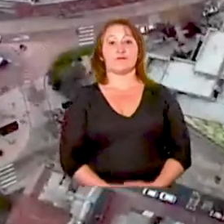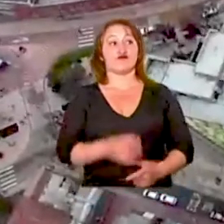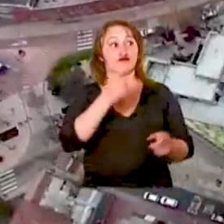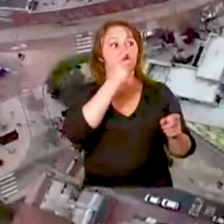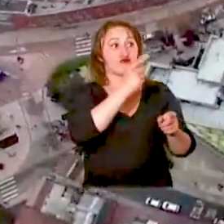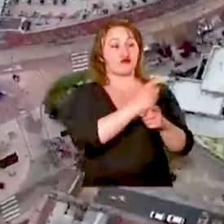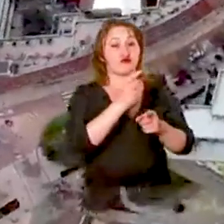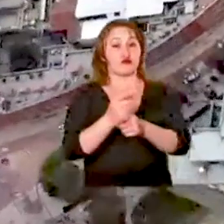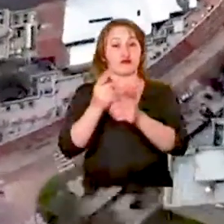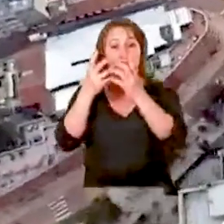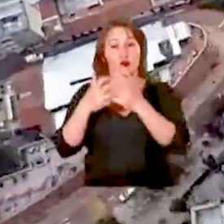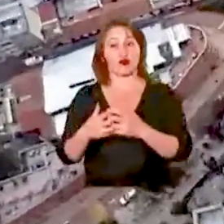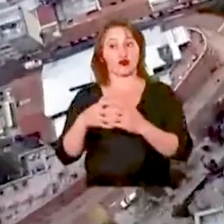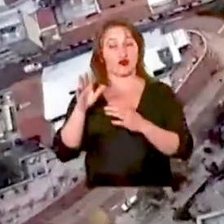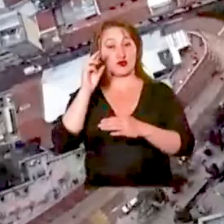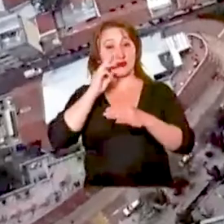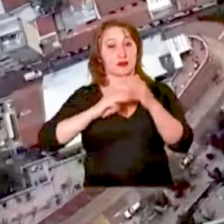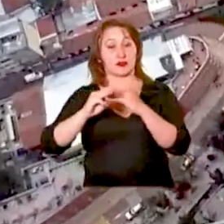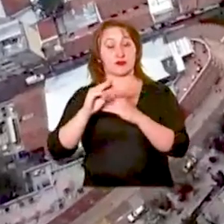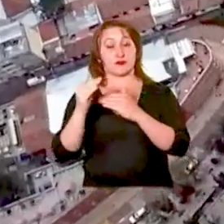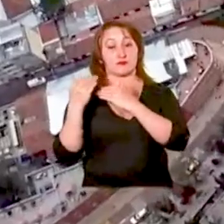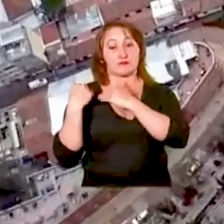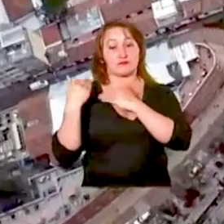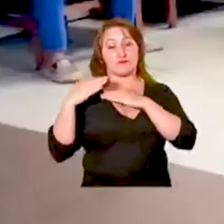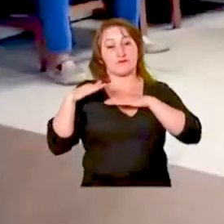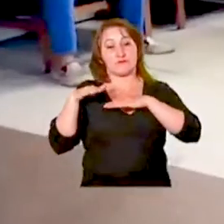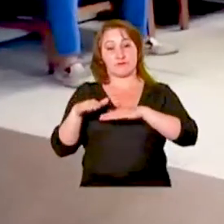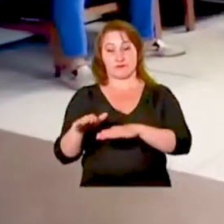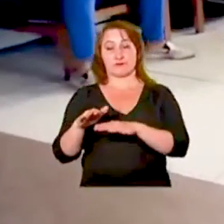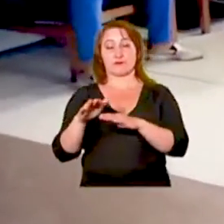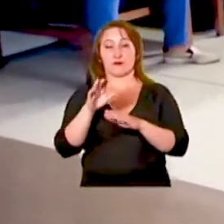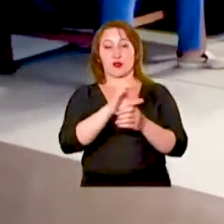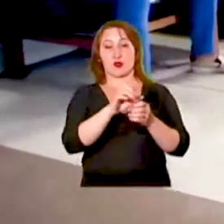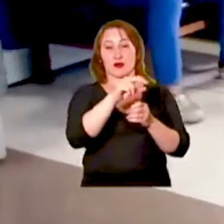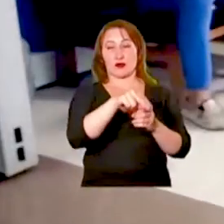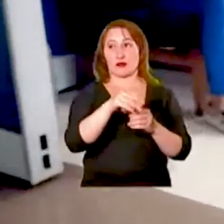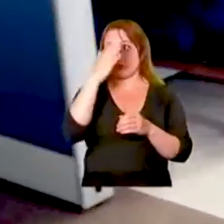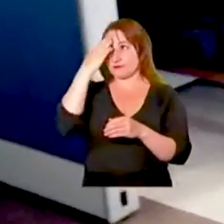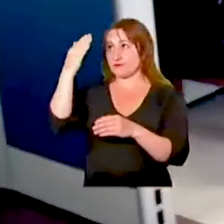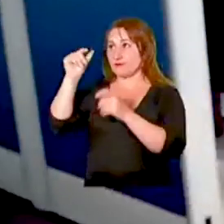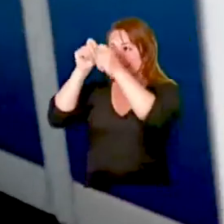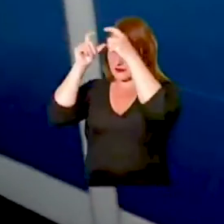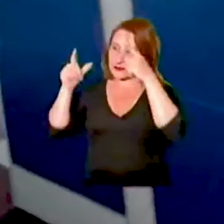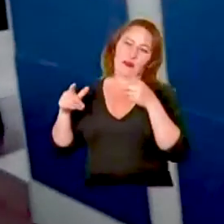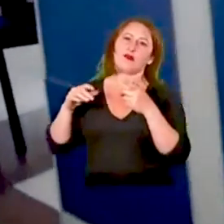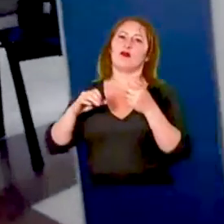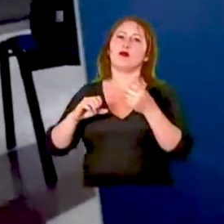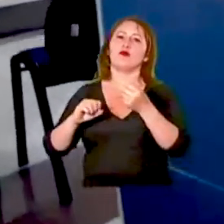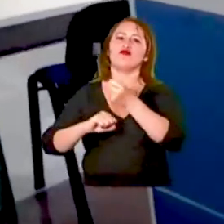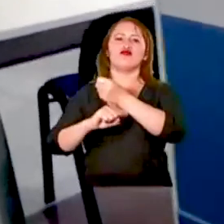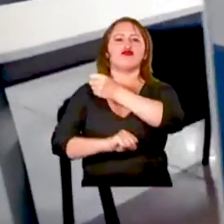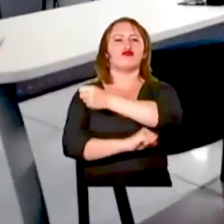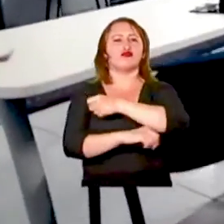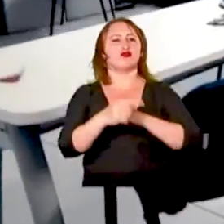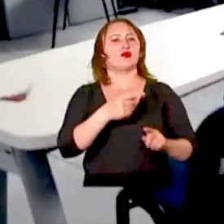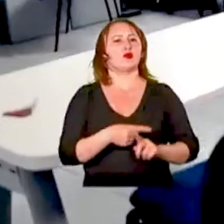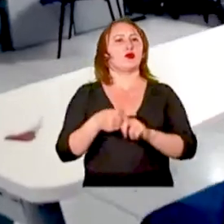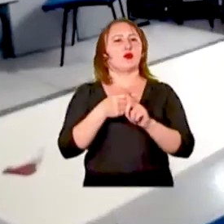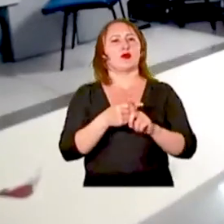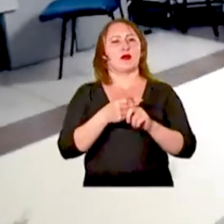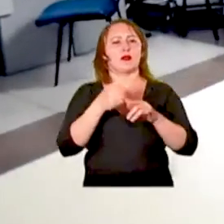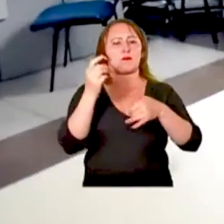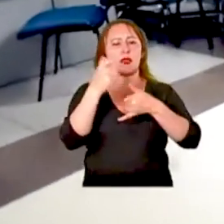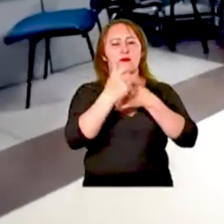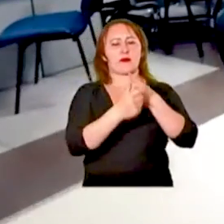Cumpliendo con su misión de representar a los ciudadanos frente al Estado, la Procuraduría fortaleció su trabajo en las diferentes regiones del país para atender